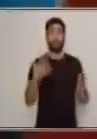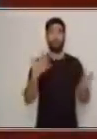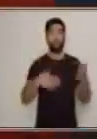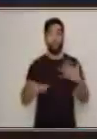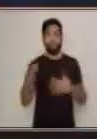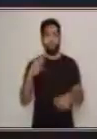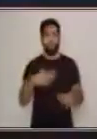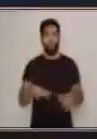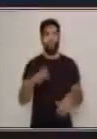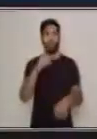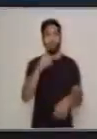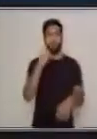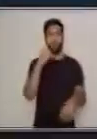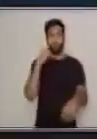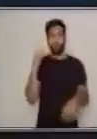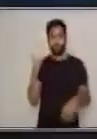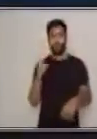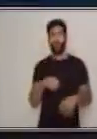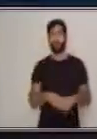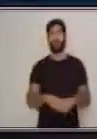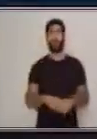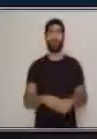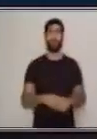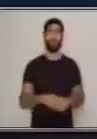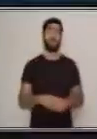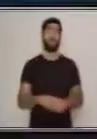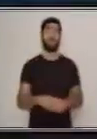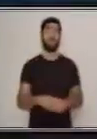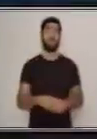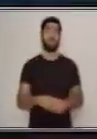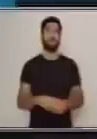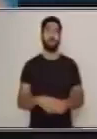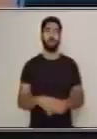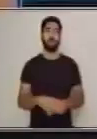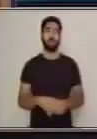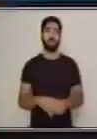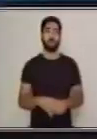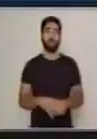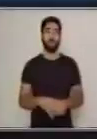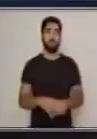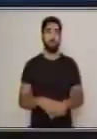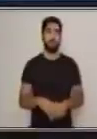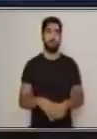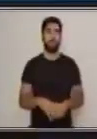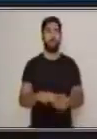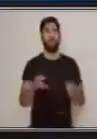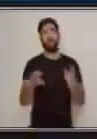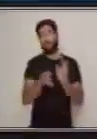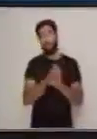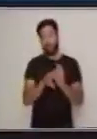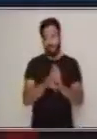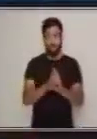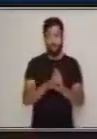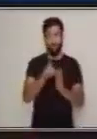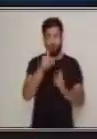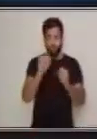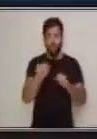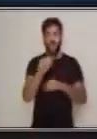juego es el cambio del final de un cuento o de una fábula. Por